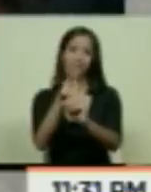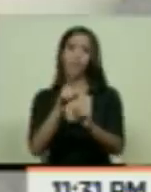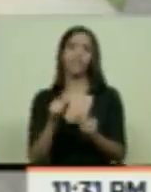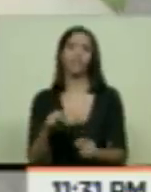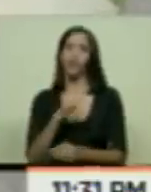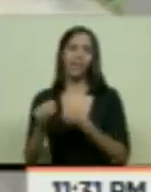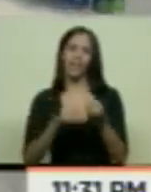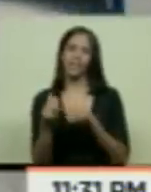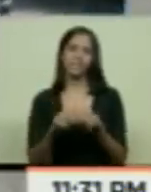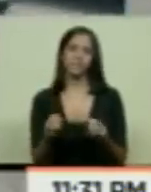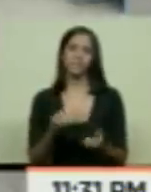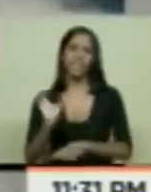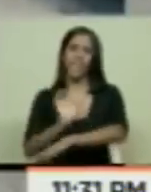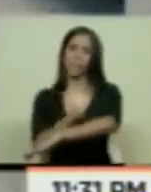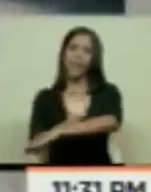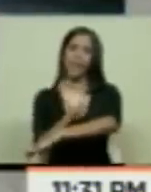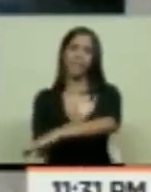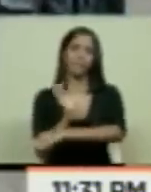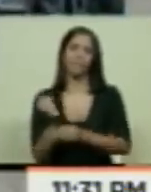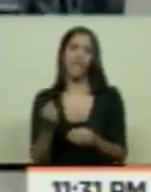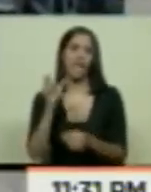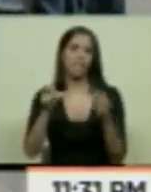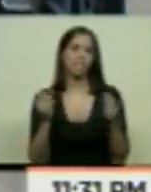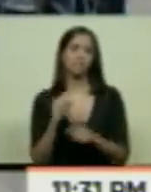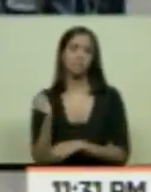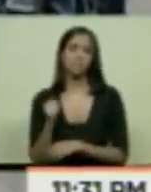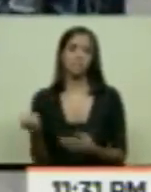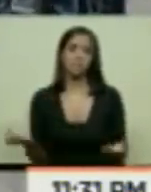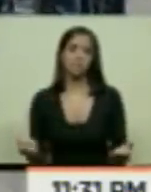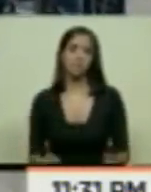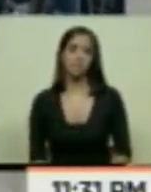es la emergencia y todo, y la gente no piensa en